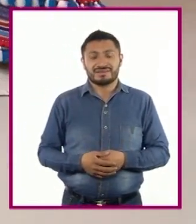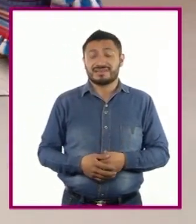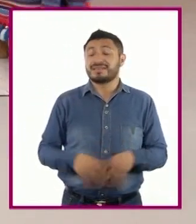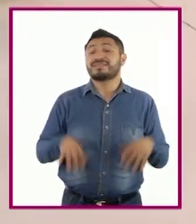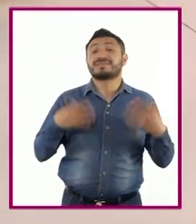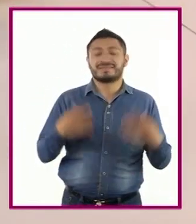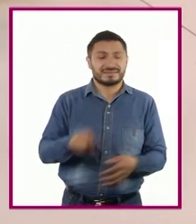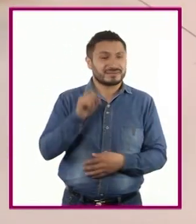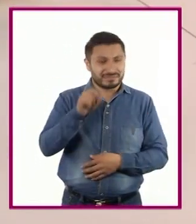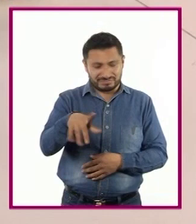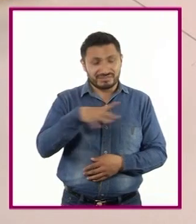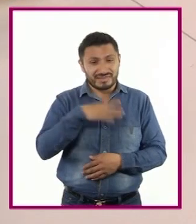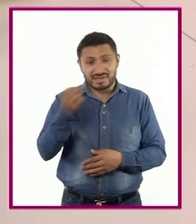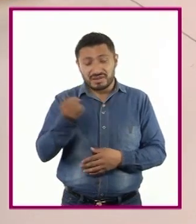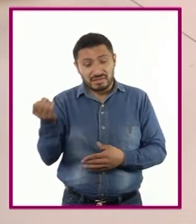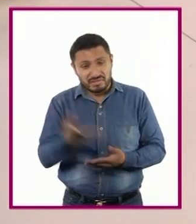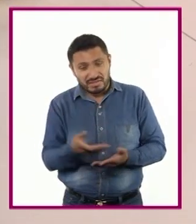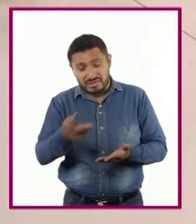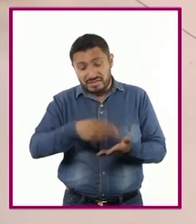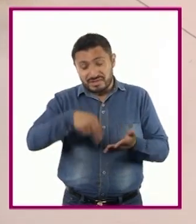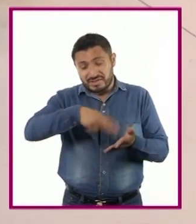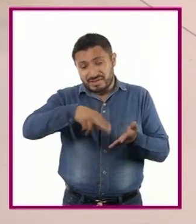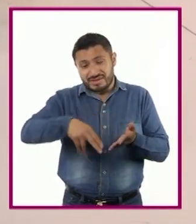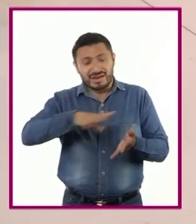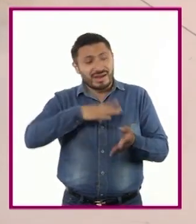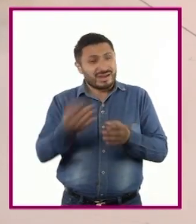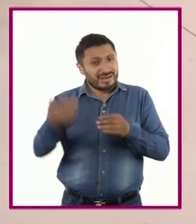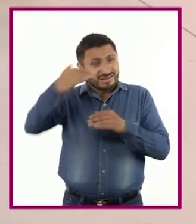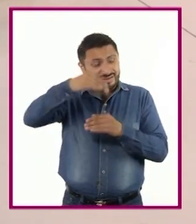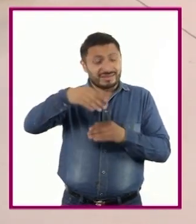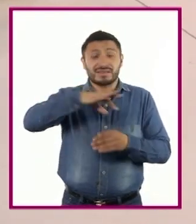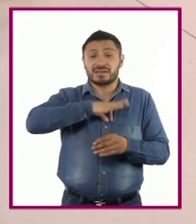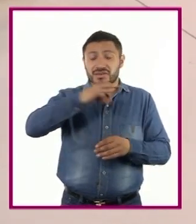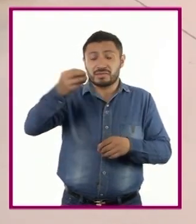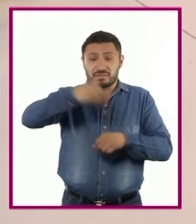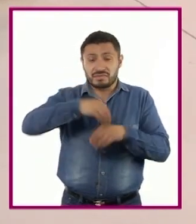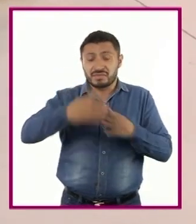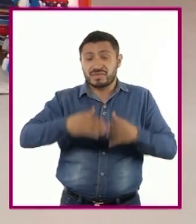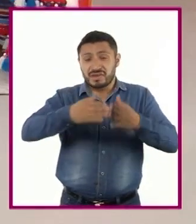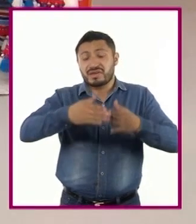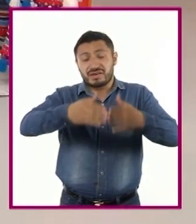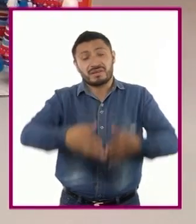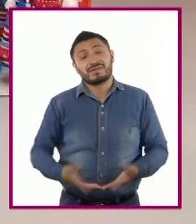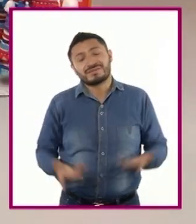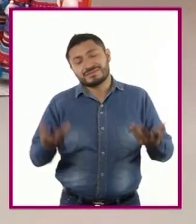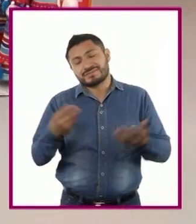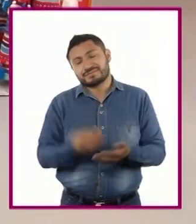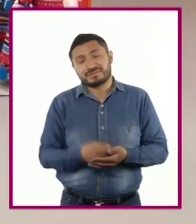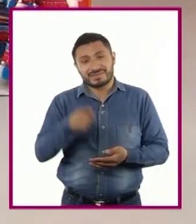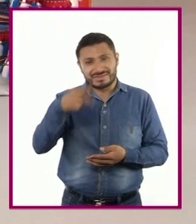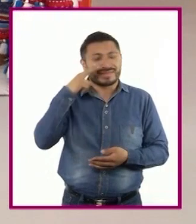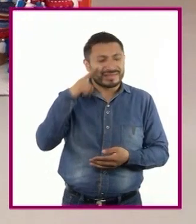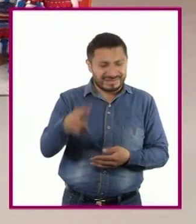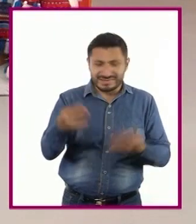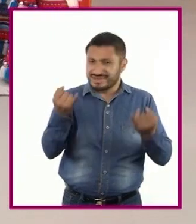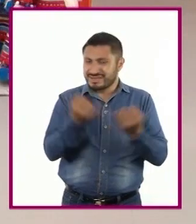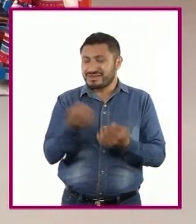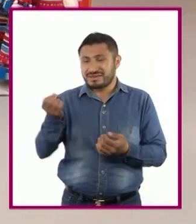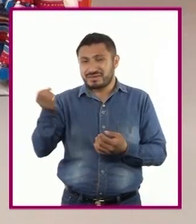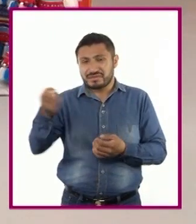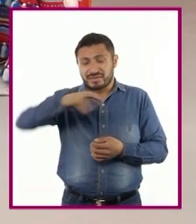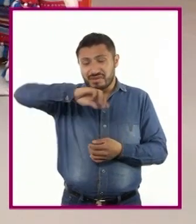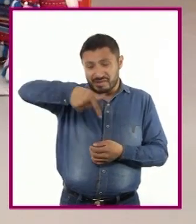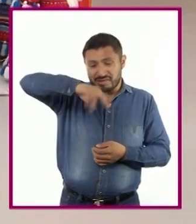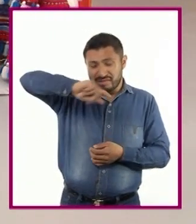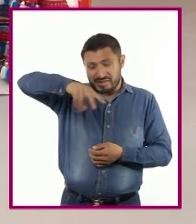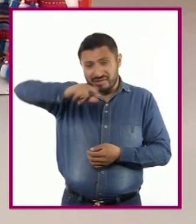Ah, también teníamos que pintarle la pirinola que tienes arriba. Ok, yo puse un barquito en vez de la pirinola. Sí, viste que también esa pirinola